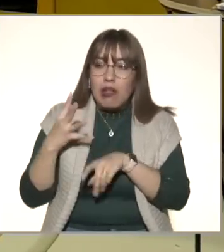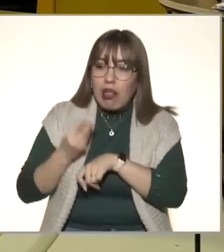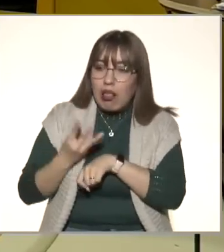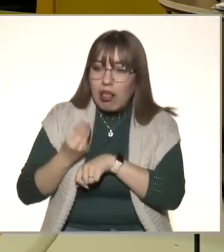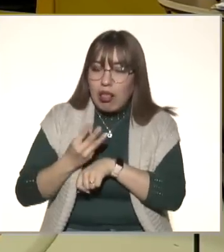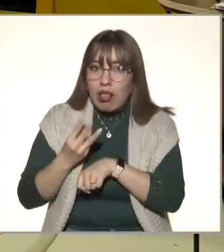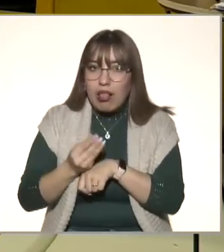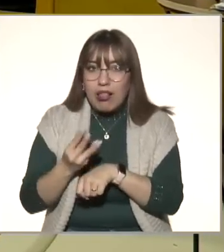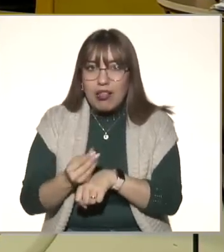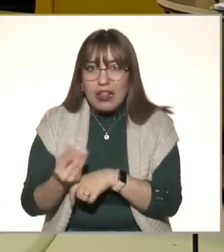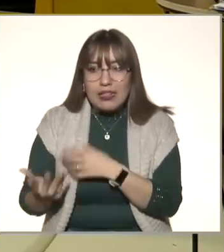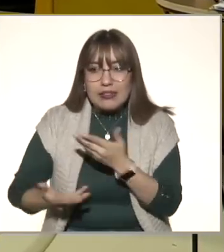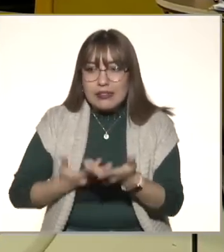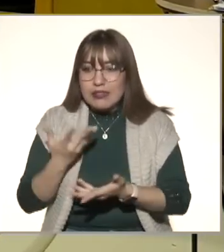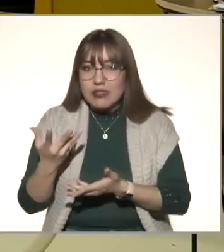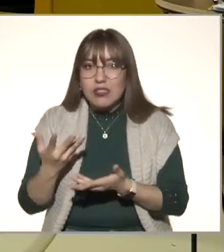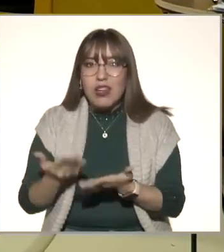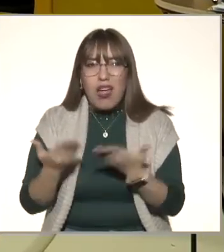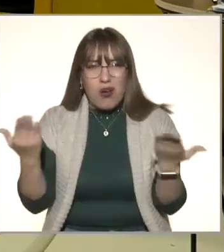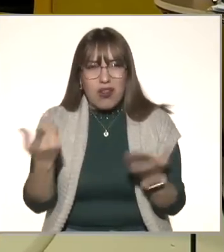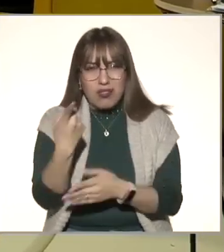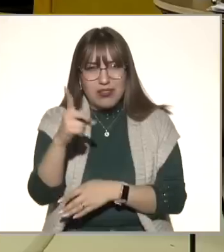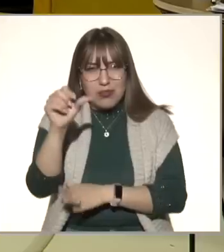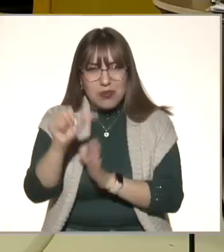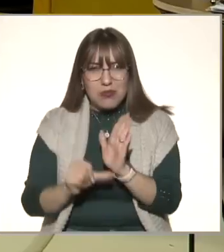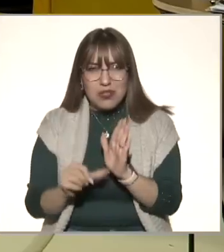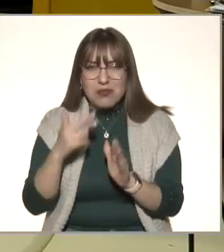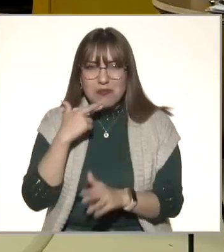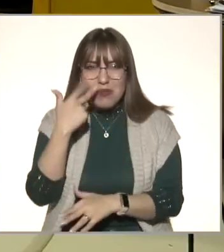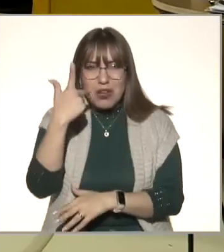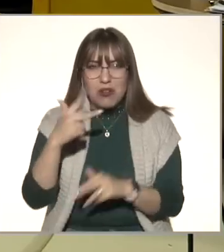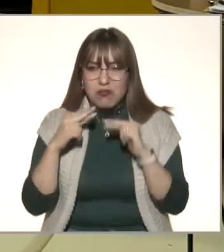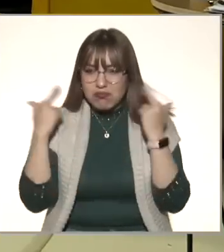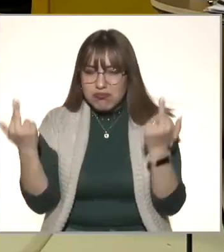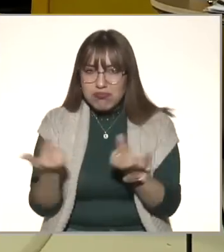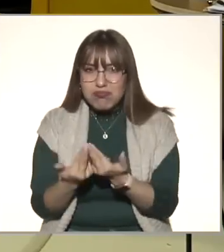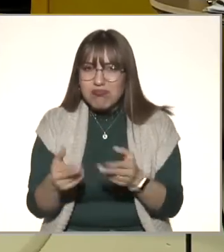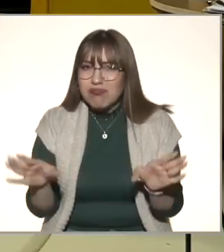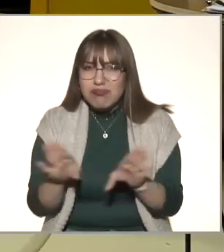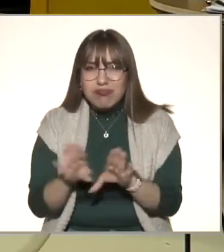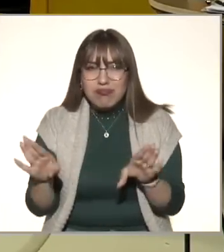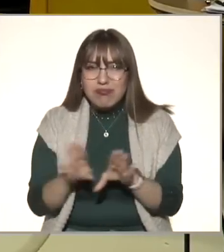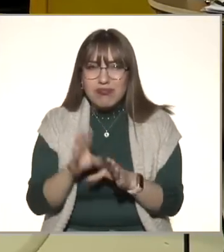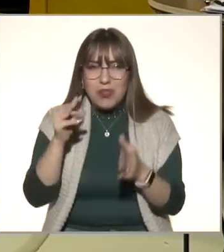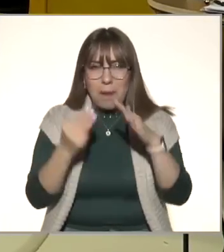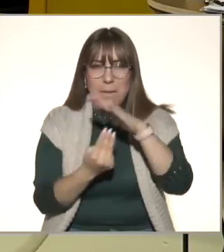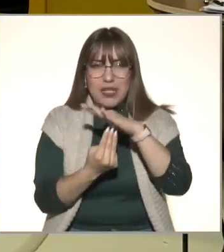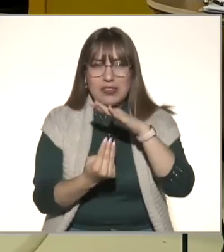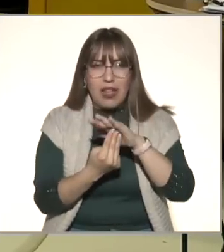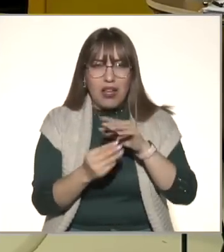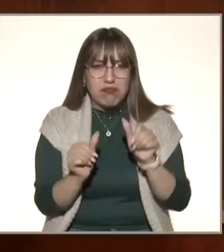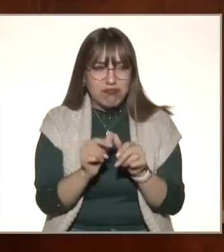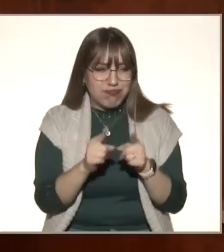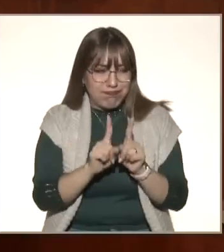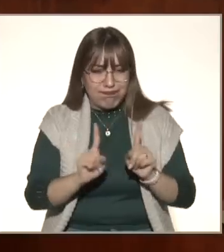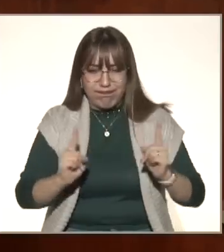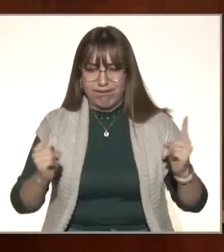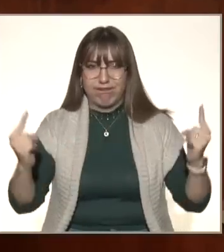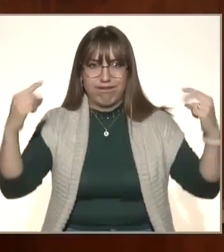negociar. Y la forma más fácil es sentarlos apartados. Uno en un extremo y el otro en otro. Extremo y otro en otro